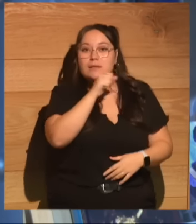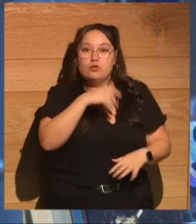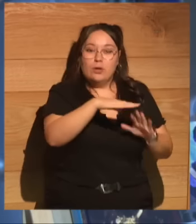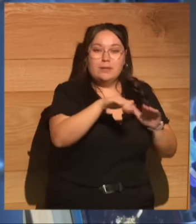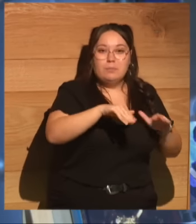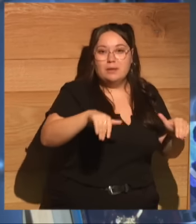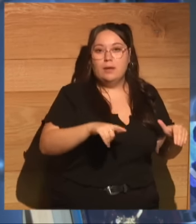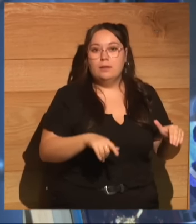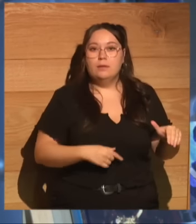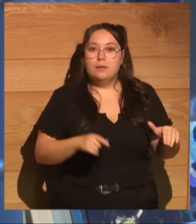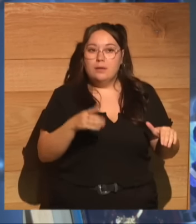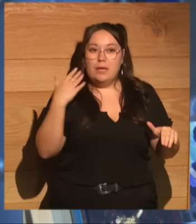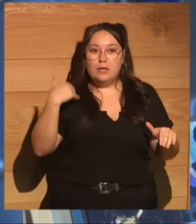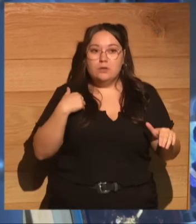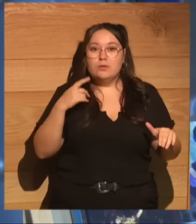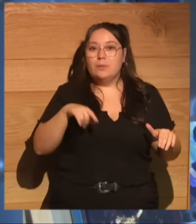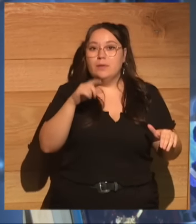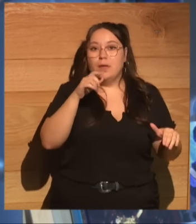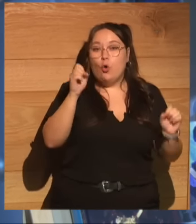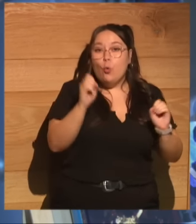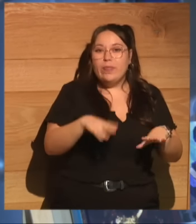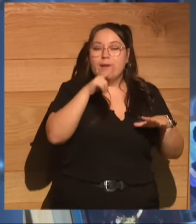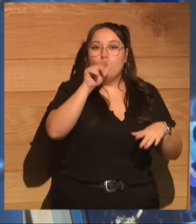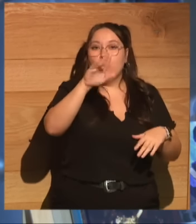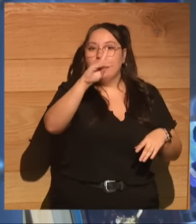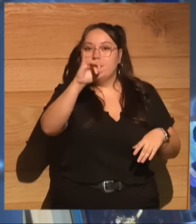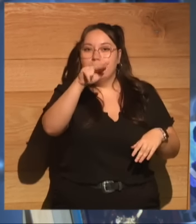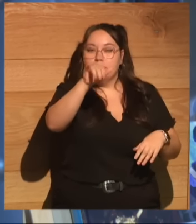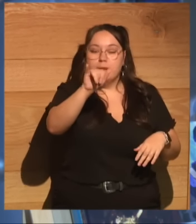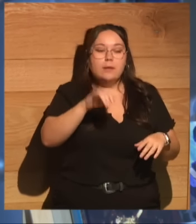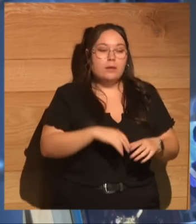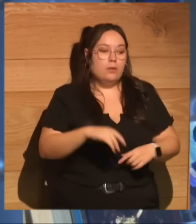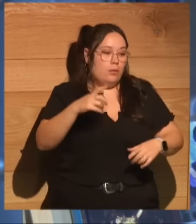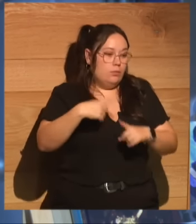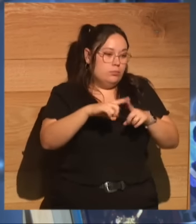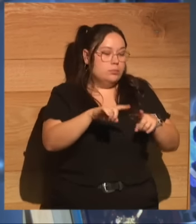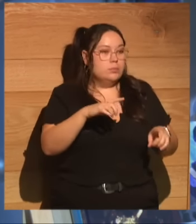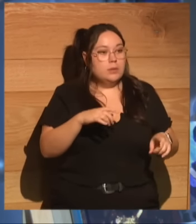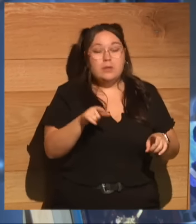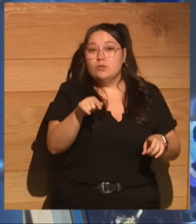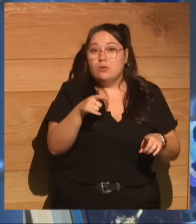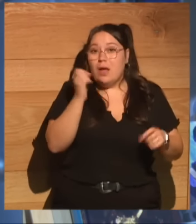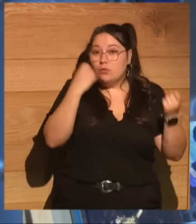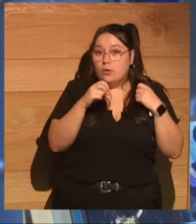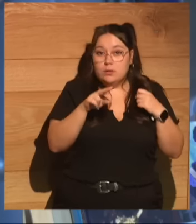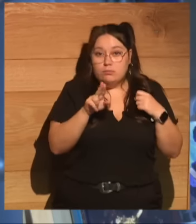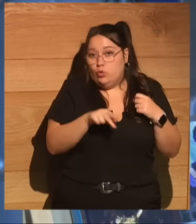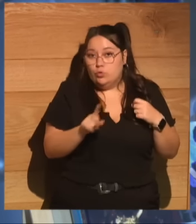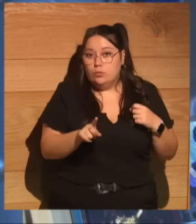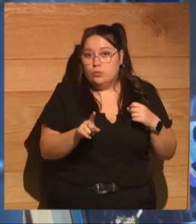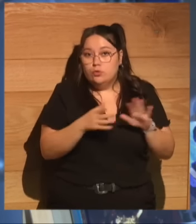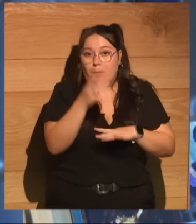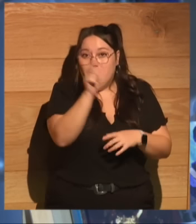playa. Aquello que hace de Houdini o Los sueños de Tim son con actores reales. No exactamente actores,